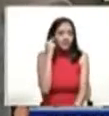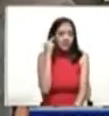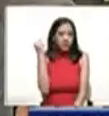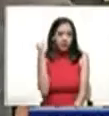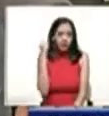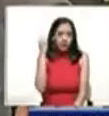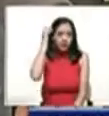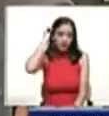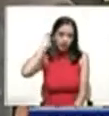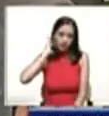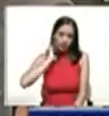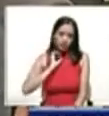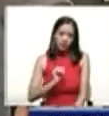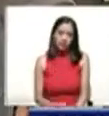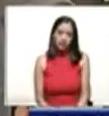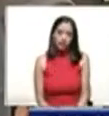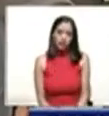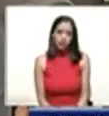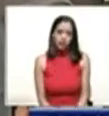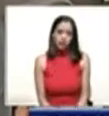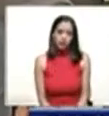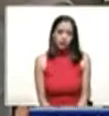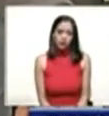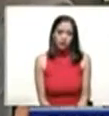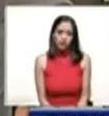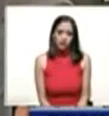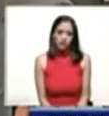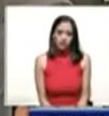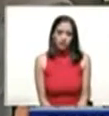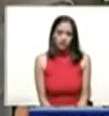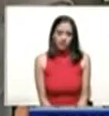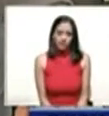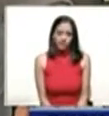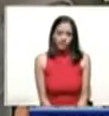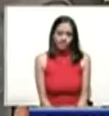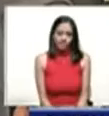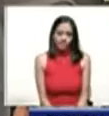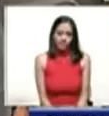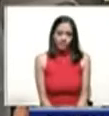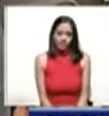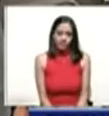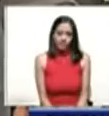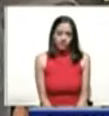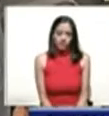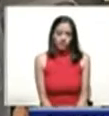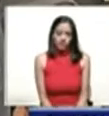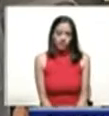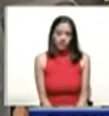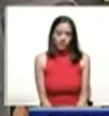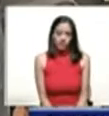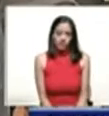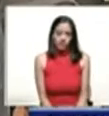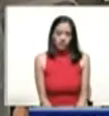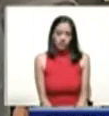el 6 de junio, trancazo ya, etcétera, etcétera, y terminan, bueno, siendo unos ineptos en 360 grados. Pero lo único que yo quería era que ese, por